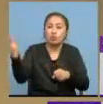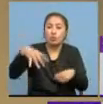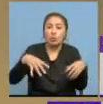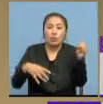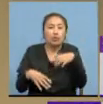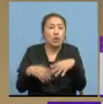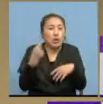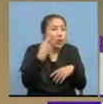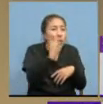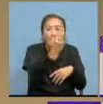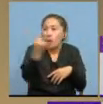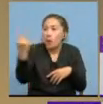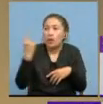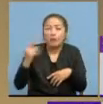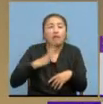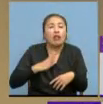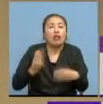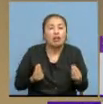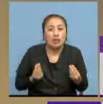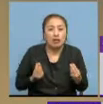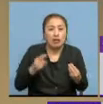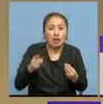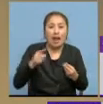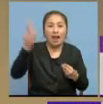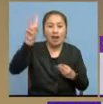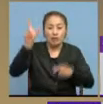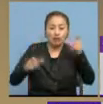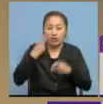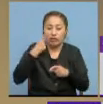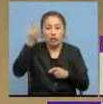lo que nota, qué es lo que le está faltando al venezolano?